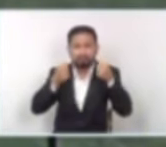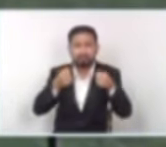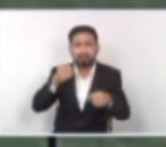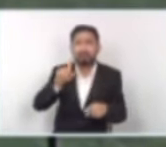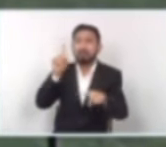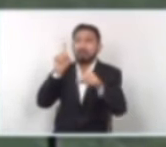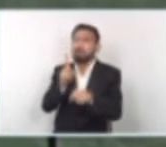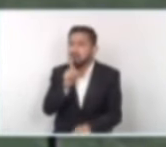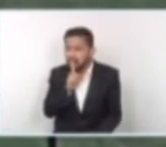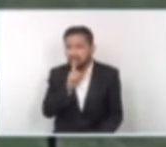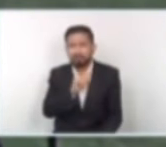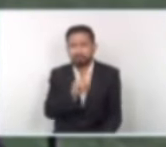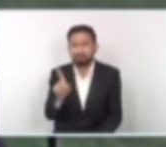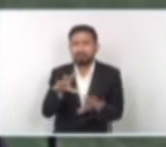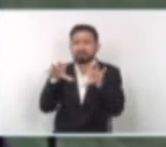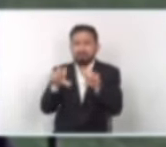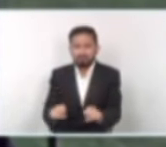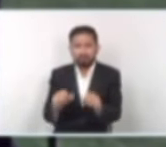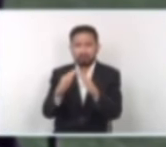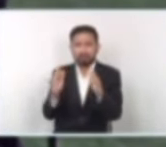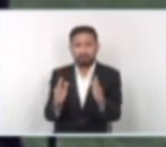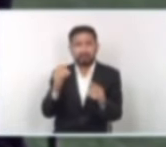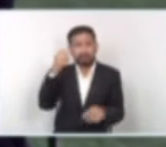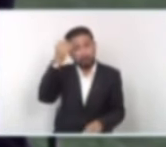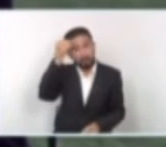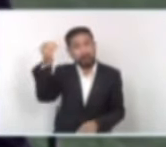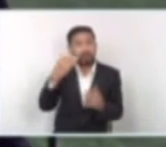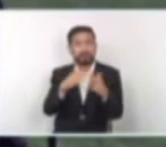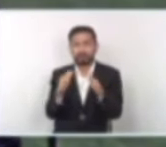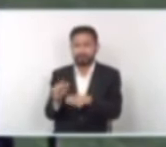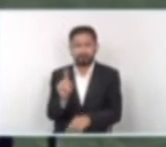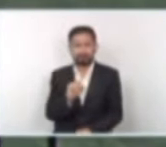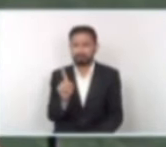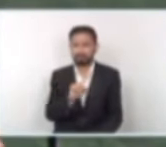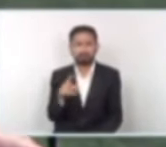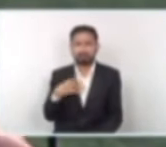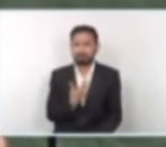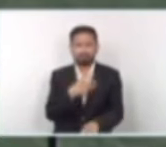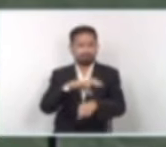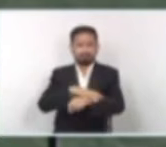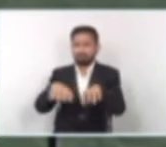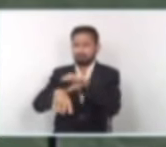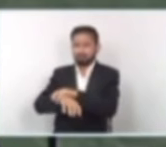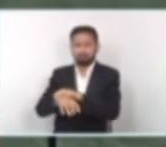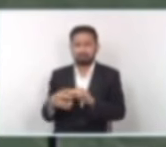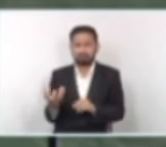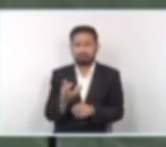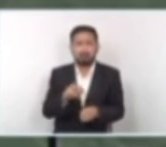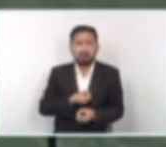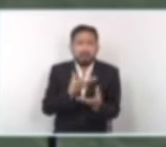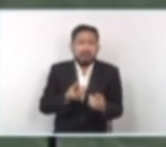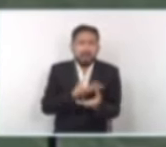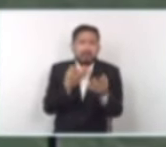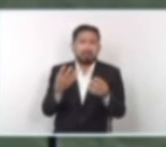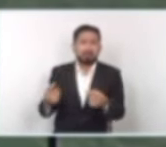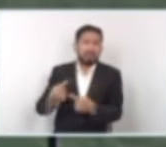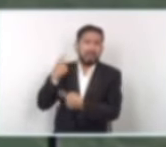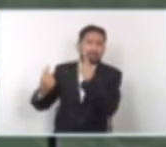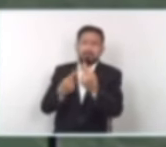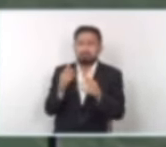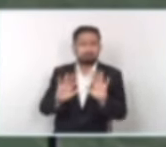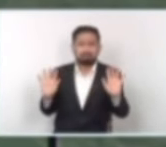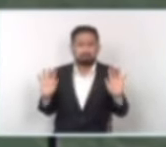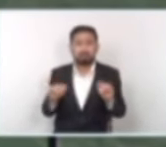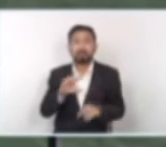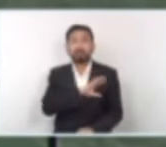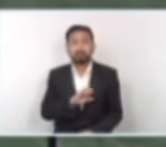opiniones, no confiscamos bienes de quienes piensan diferente. No arrestamos a las personas por expresar sus ideas. En